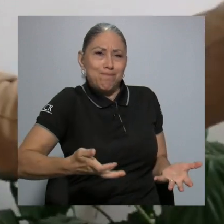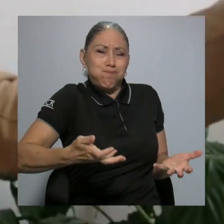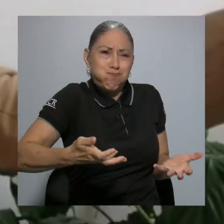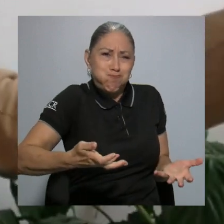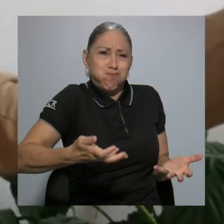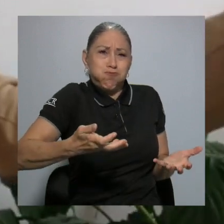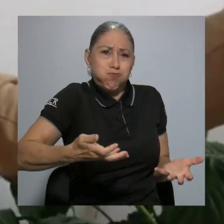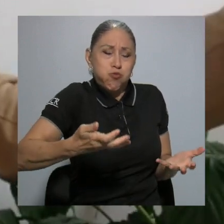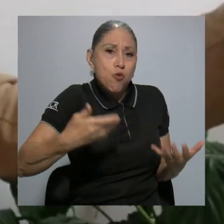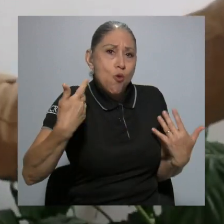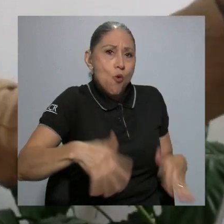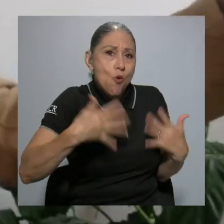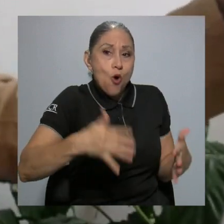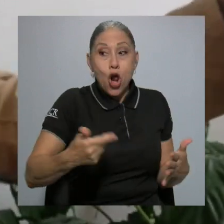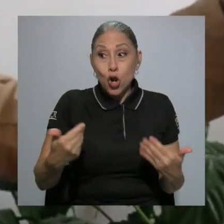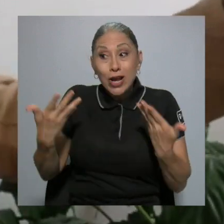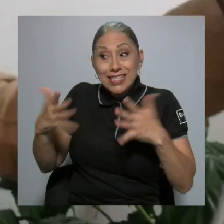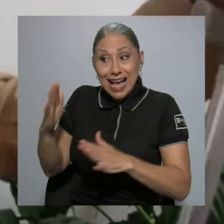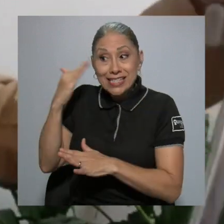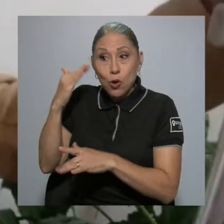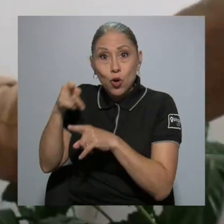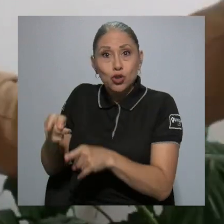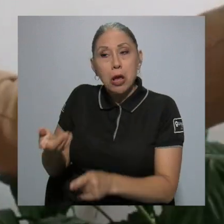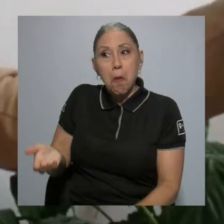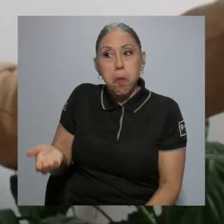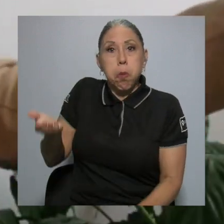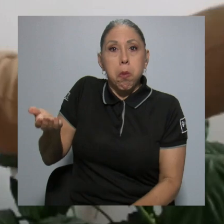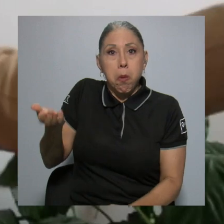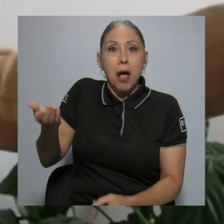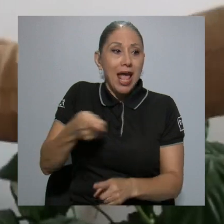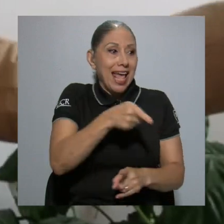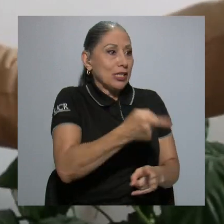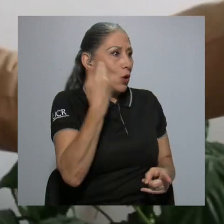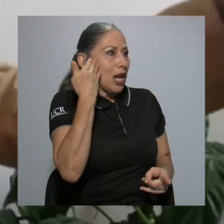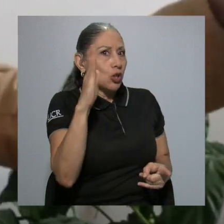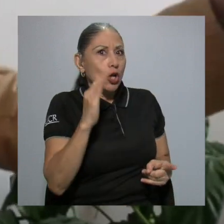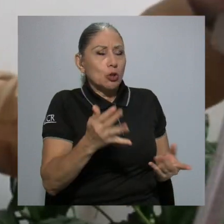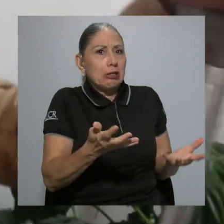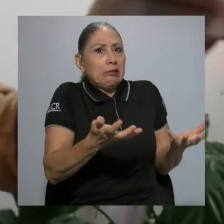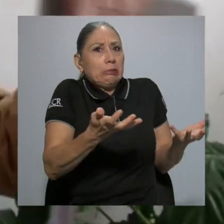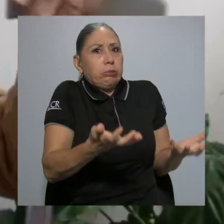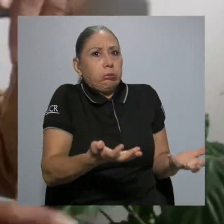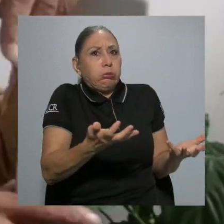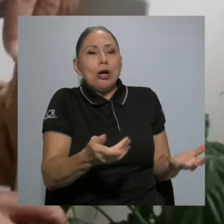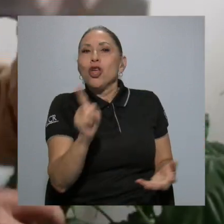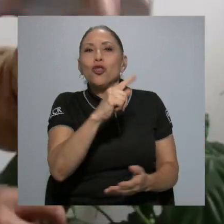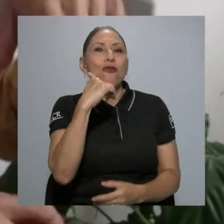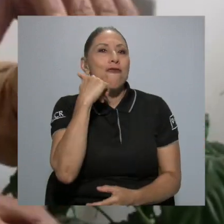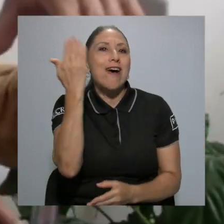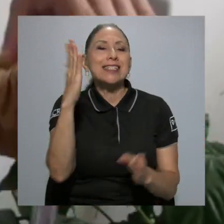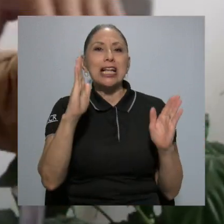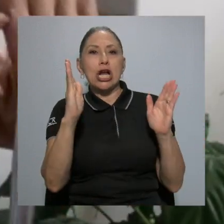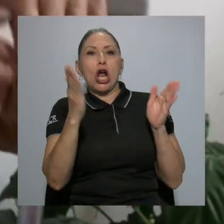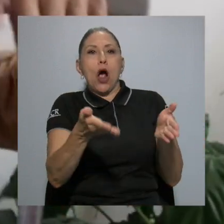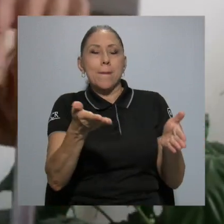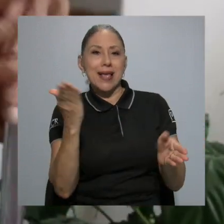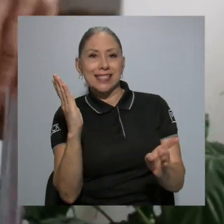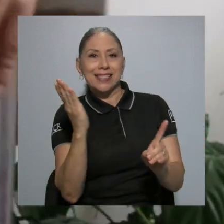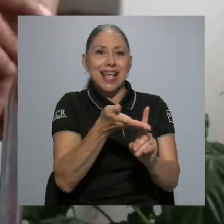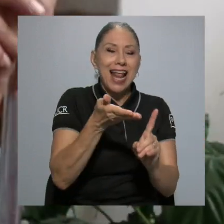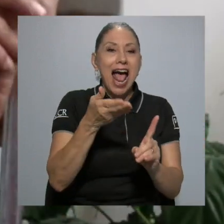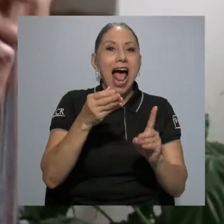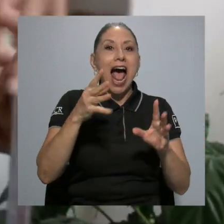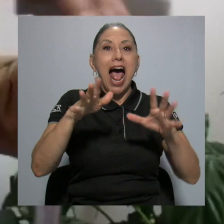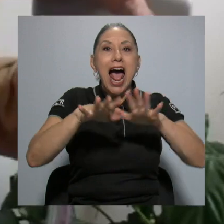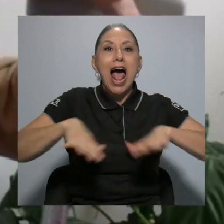el peso entre lo que se conoce y lo que no se conocía. Entonces, no fue tan fácil convencer al mundo científico, pero tampoco